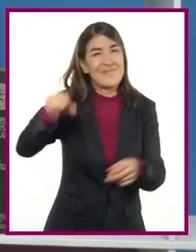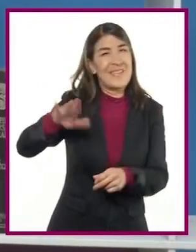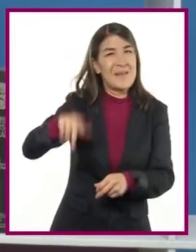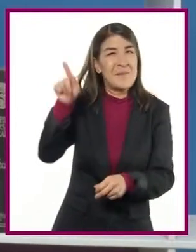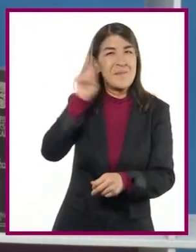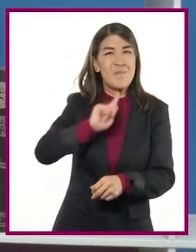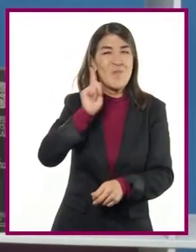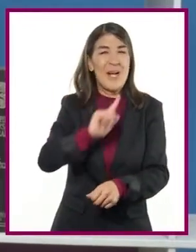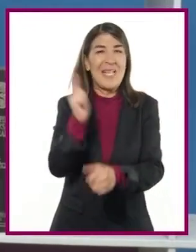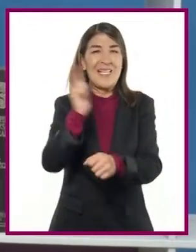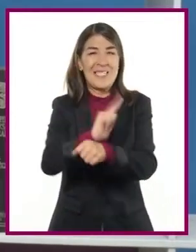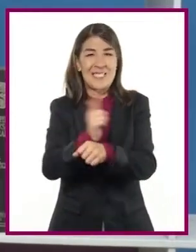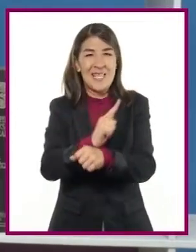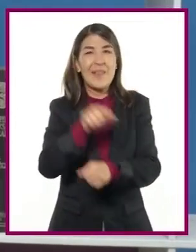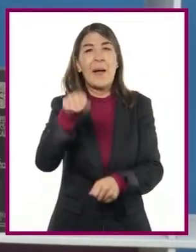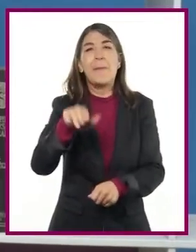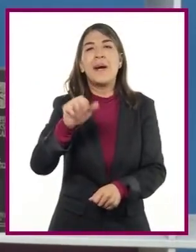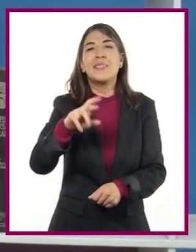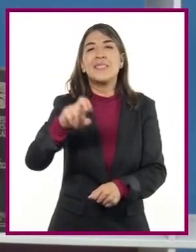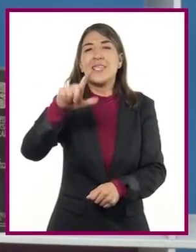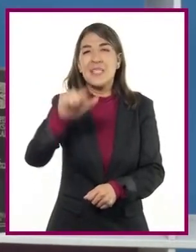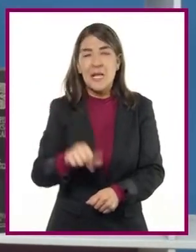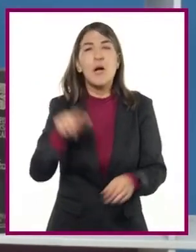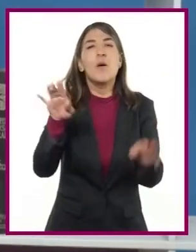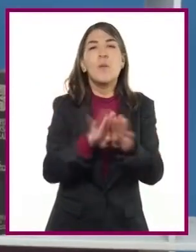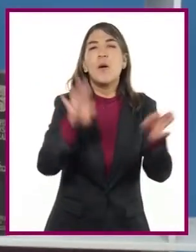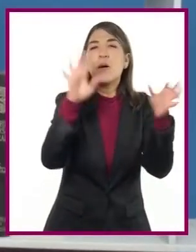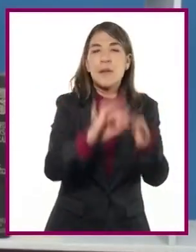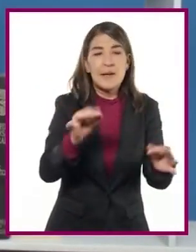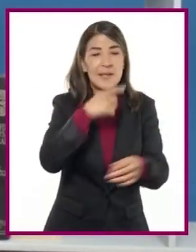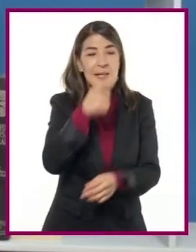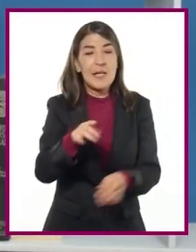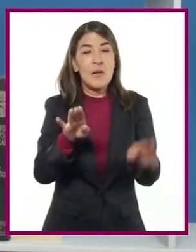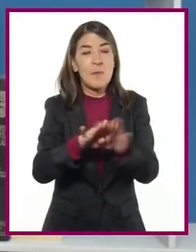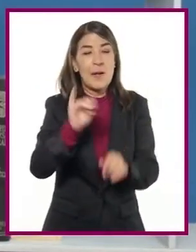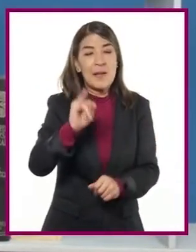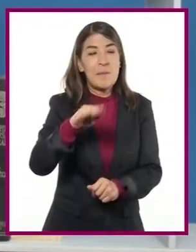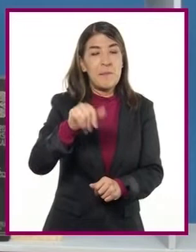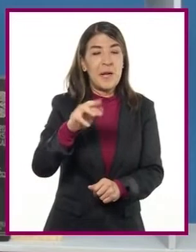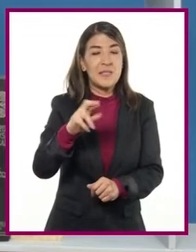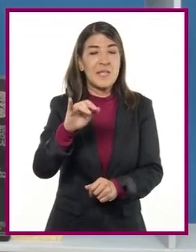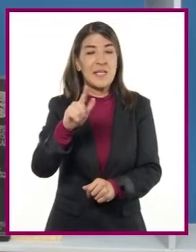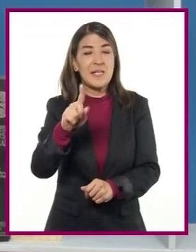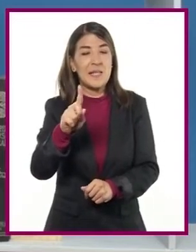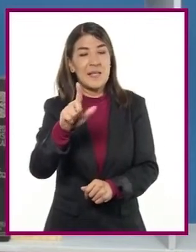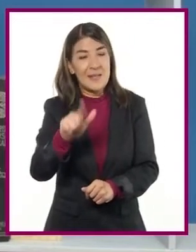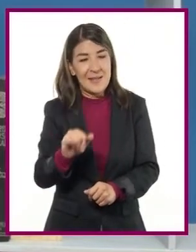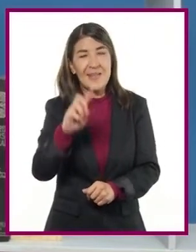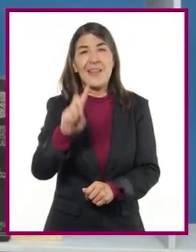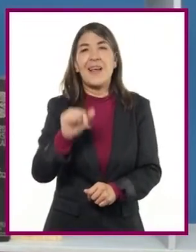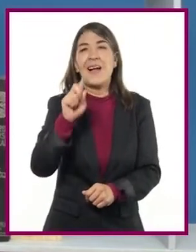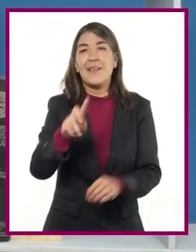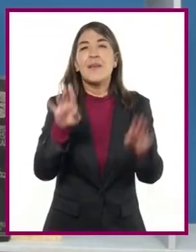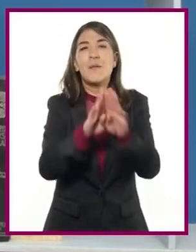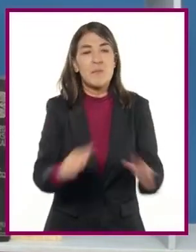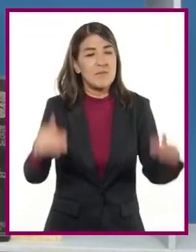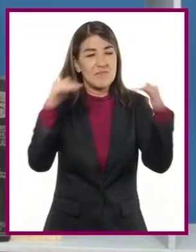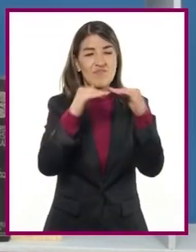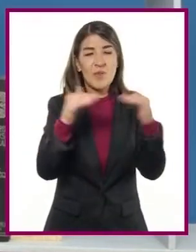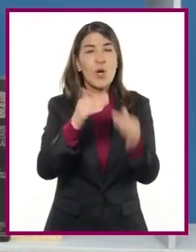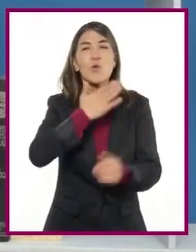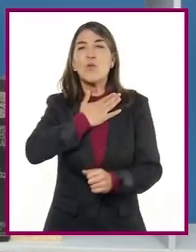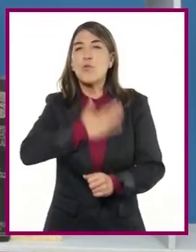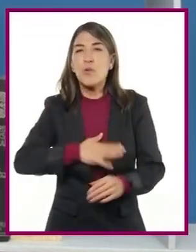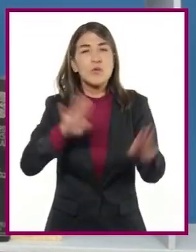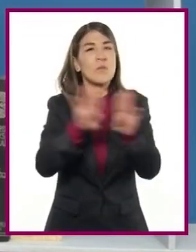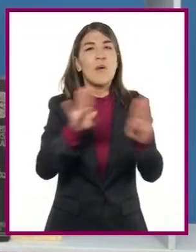Marcel, porque nos confirma que la imparcialidad se relaciona estrechamente con la justicia. Se aplica directamente en las